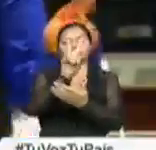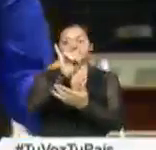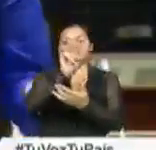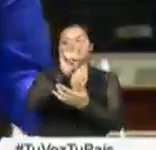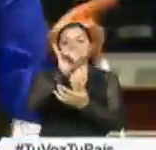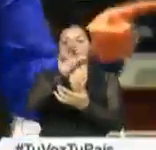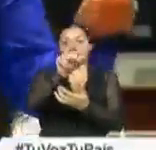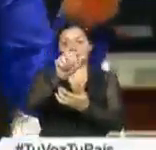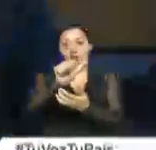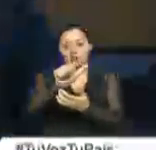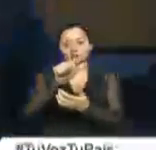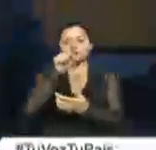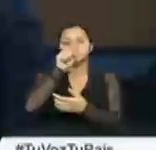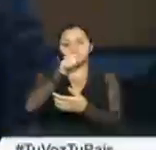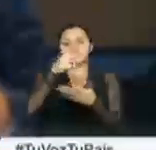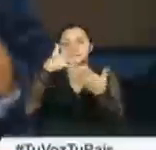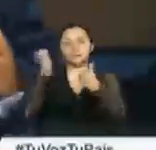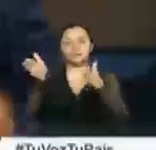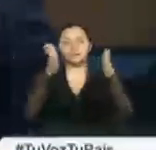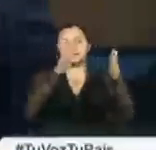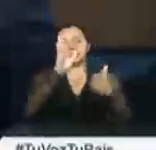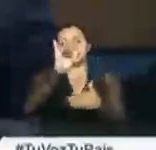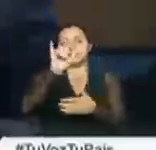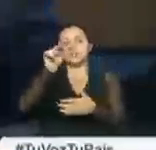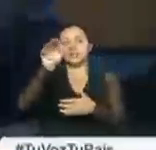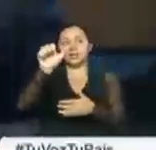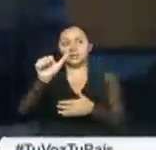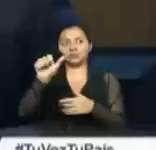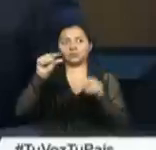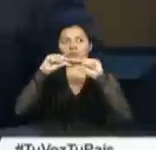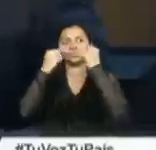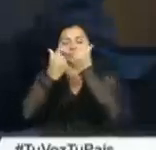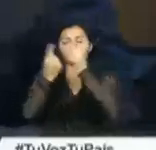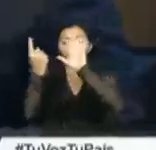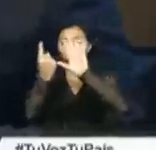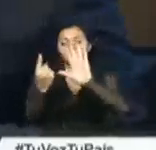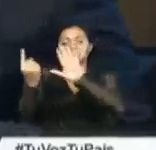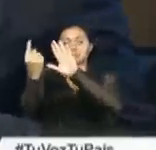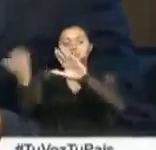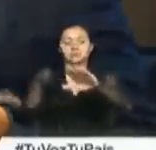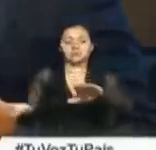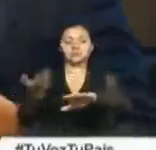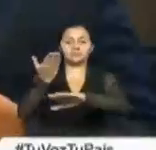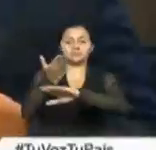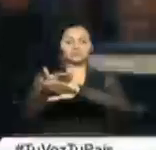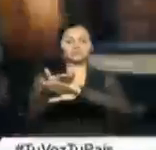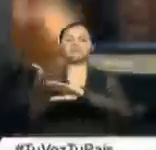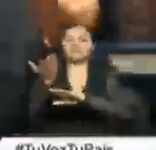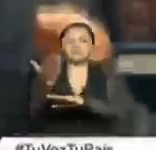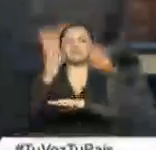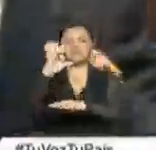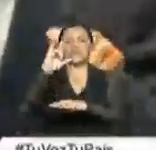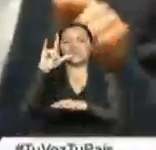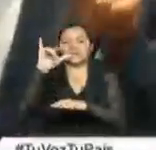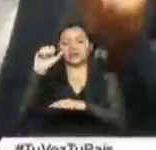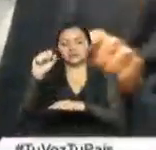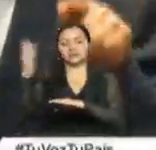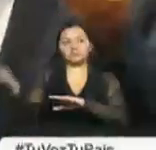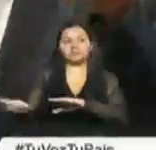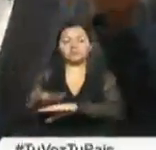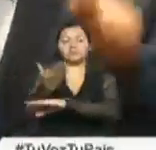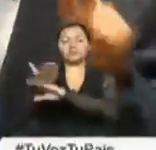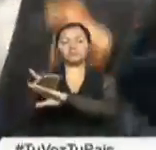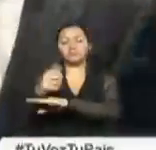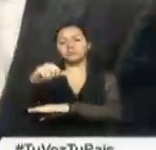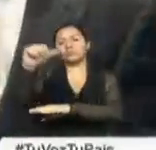Viviana Bonilla. Por su parte, Vicente Tallano de Partido Social Cristiano a Roberta Zambrano y Fernando Callejas de la Alianza Creo